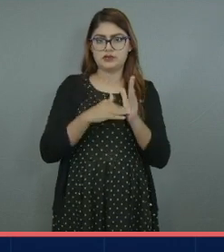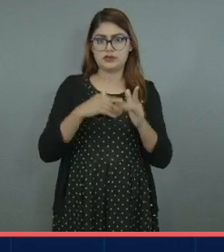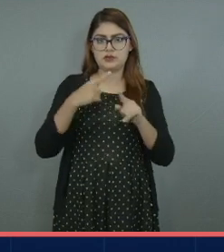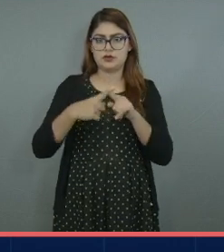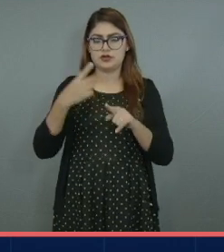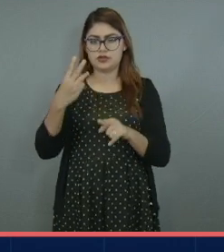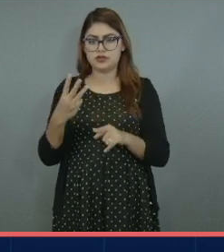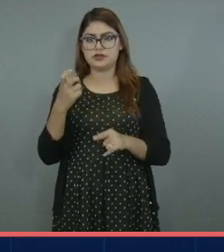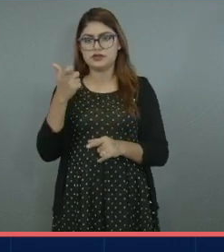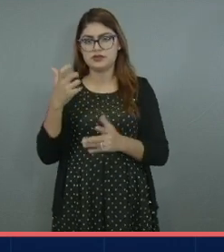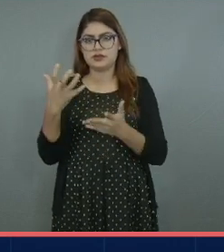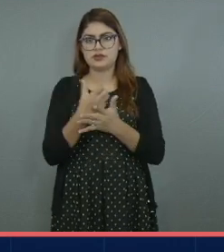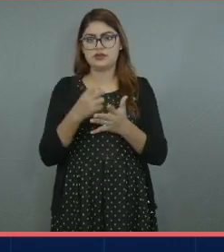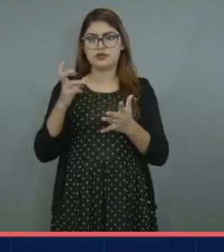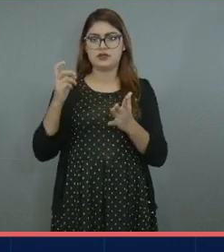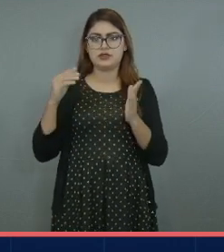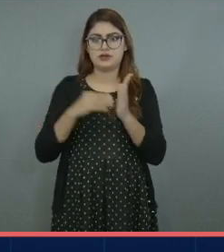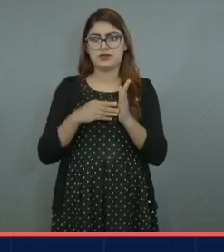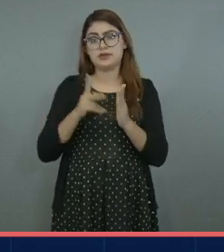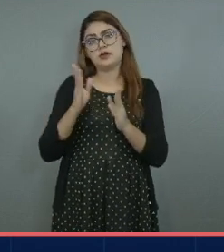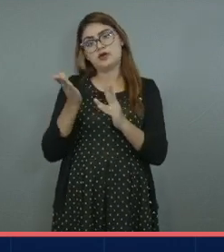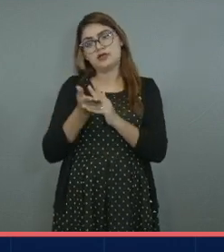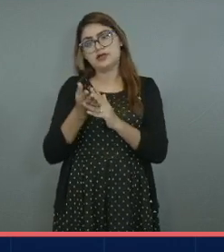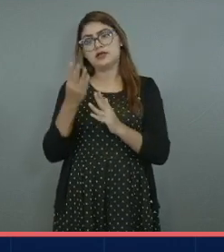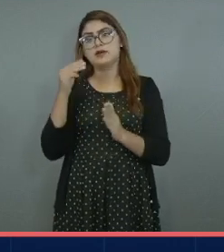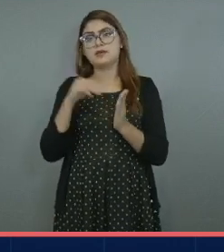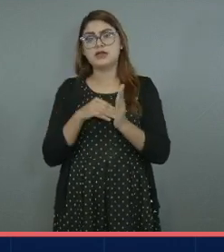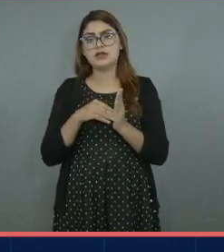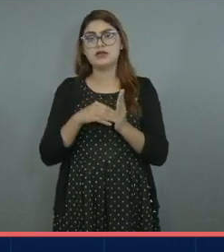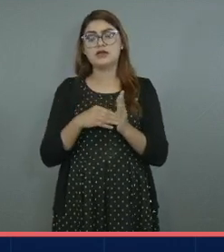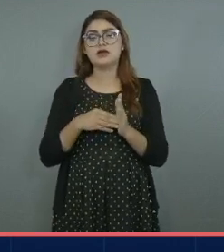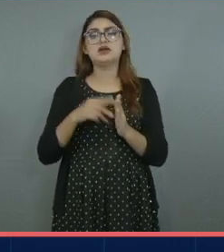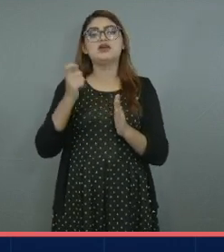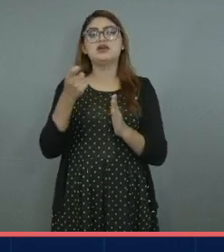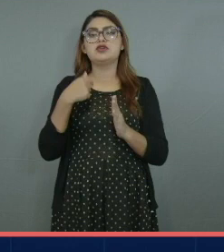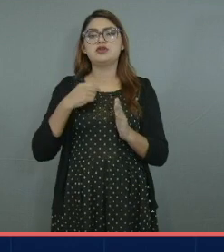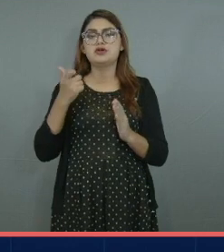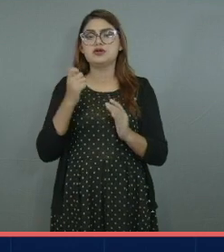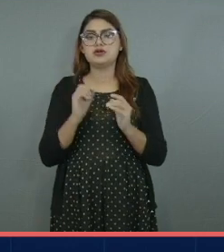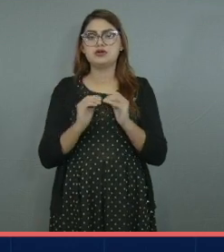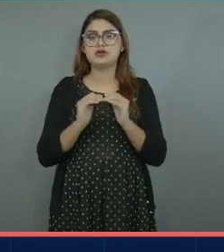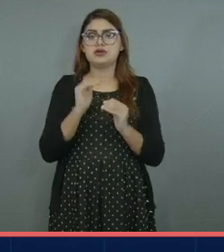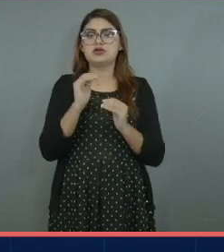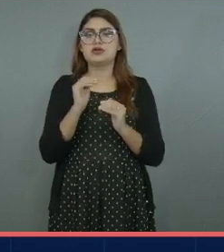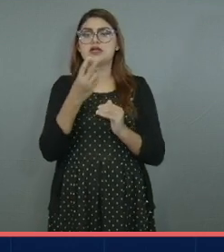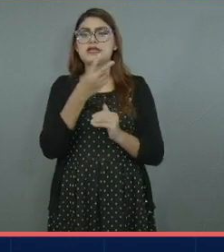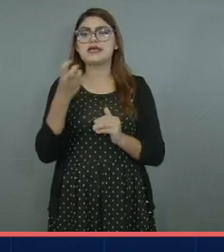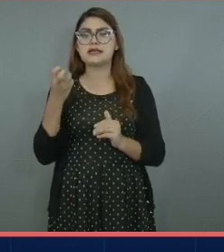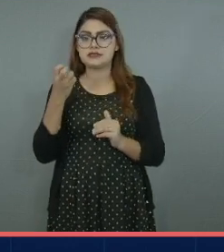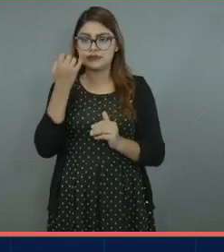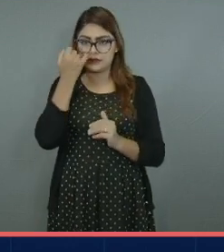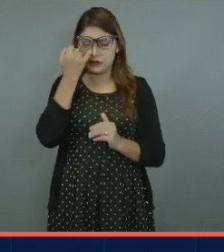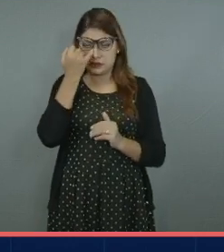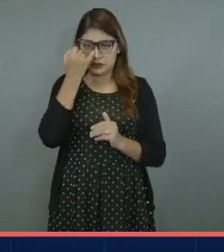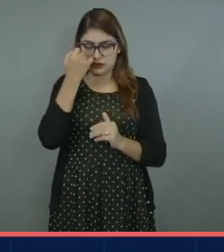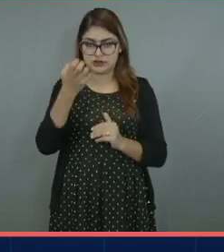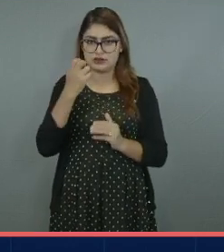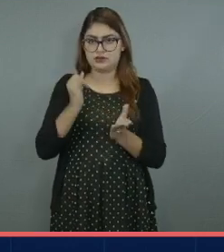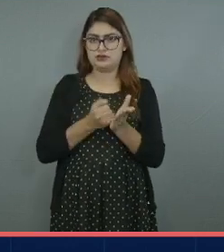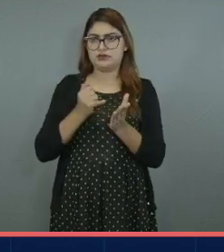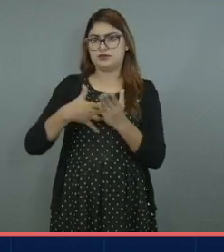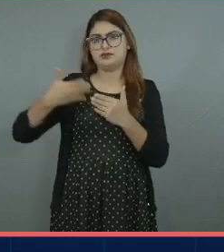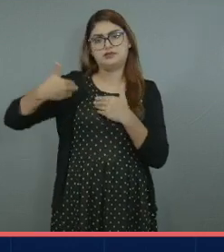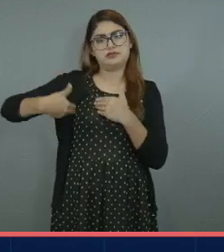será de 300 pesos porque es el 3% anual, ¿sale? Y yo ya sé que es un interés fijo, ya sé